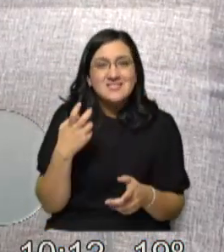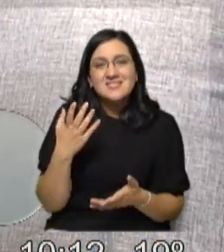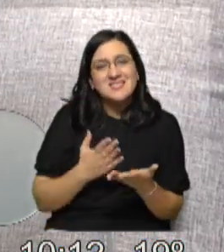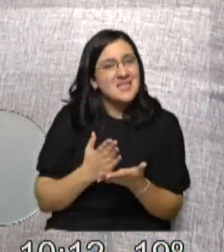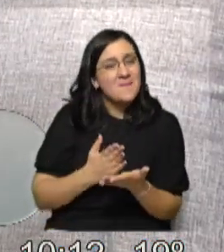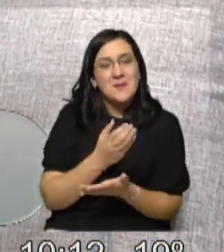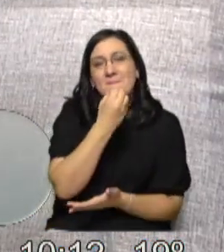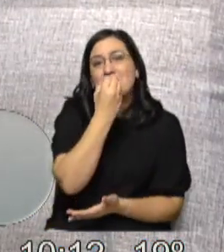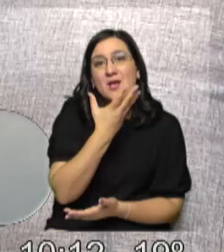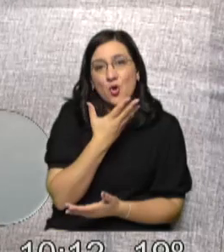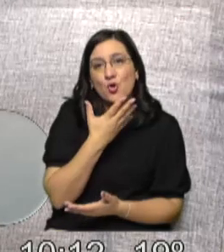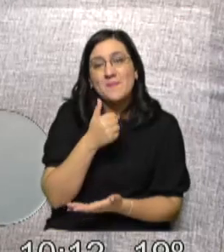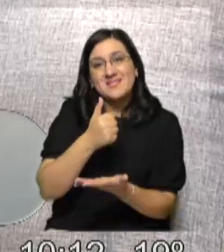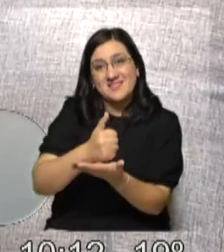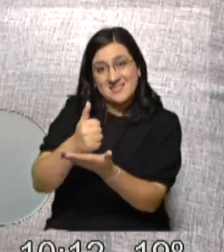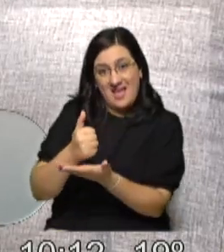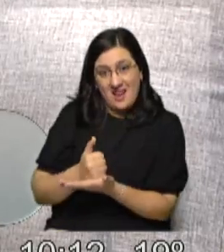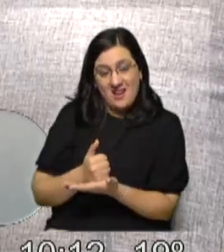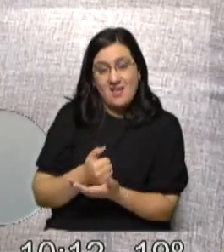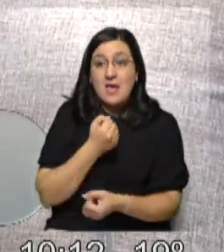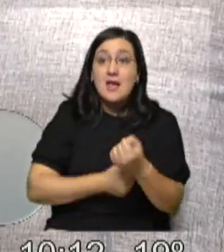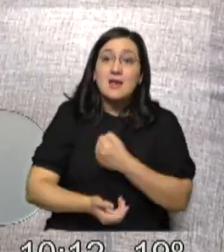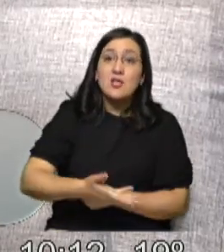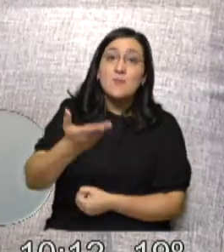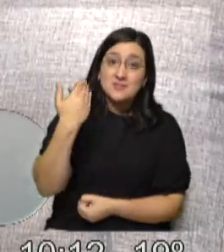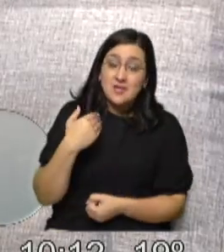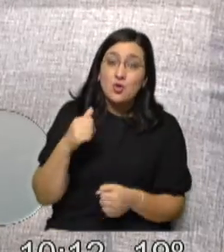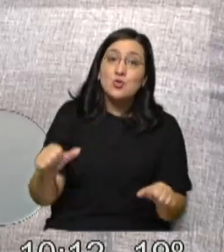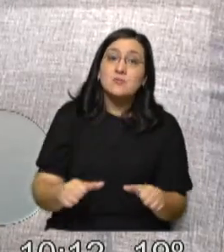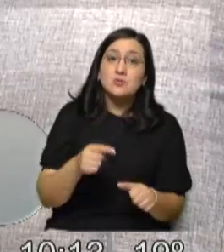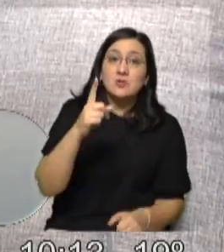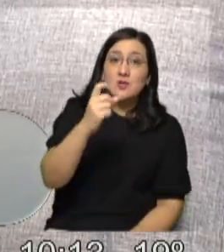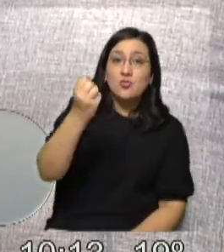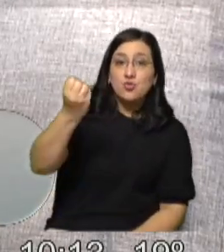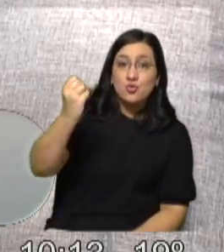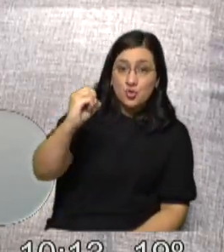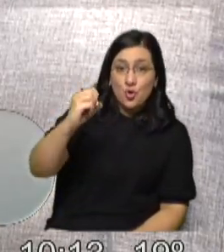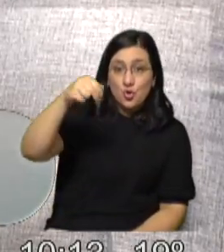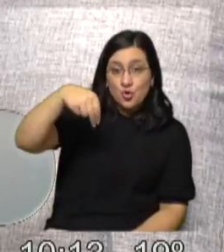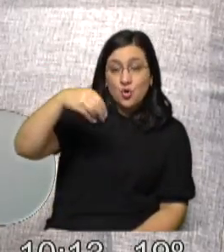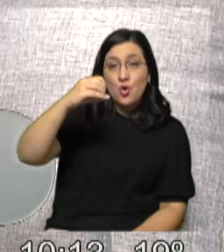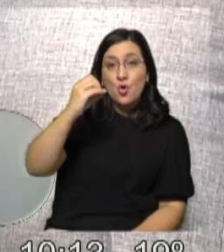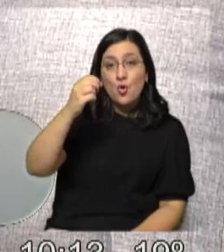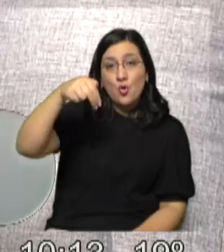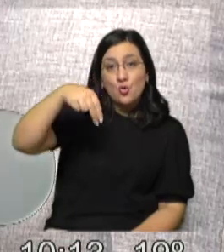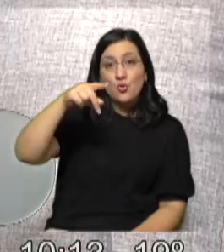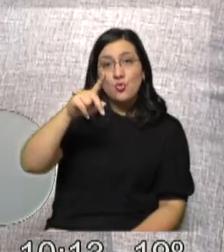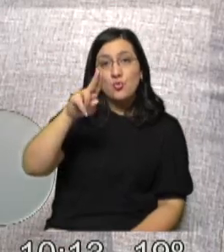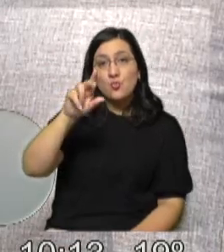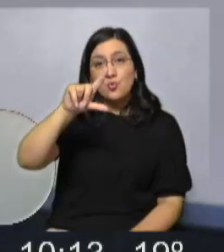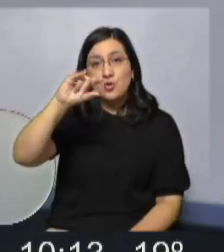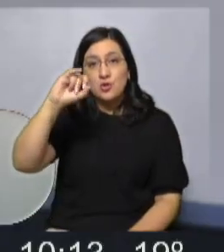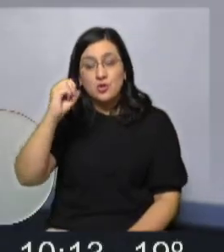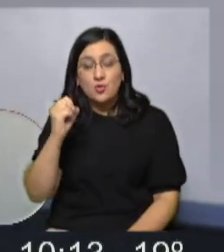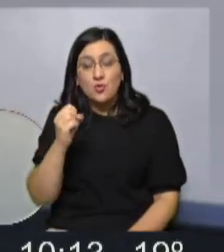Entonces, el año pasado logramos hacer esto en Don Obdulio, también mandarles un gran abrazo a ellos, porque fueron los primeros que creyeron en